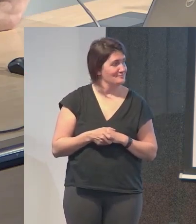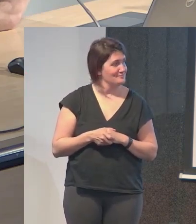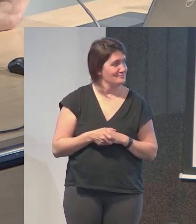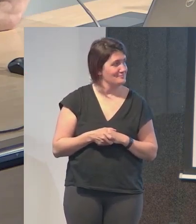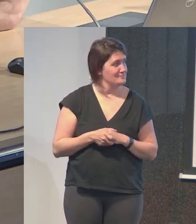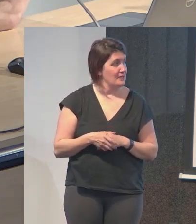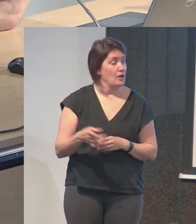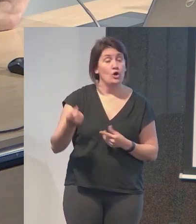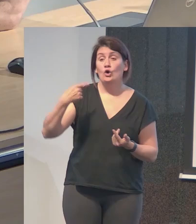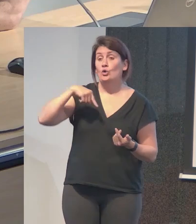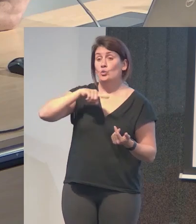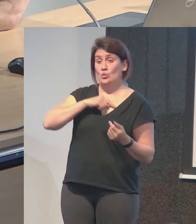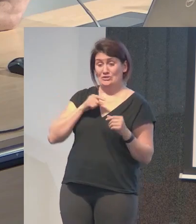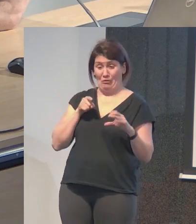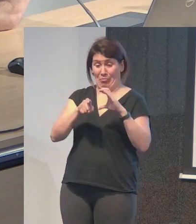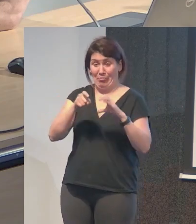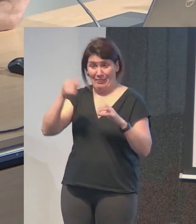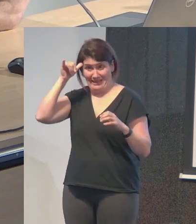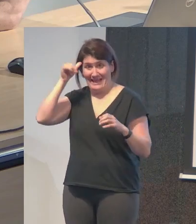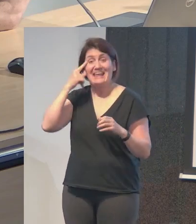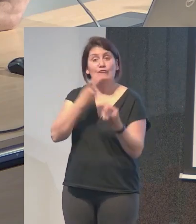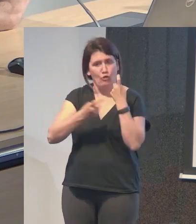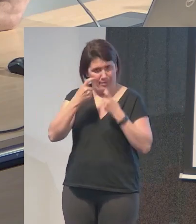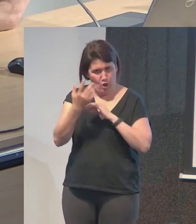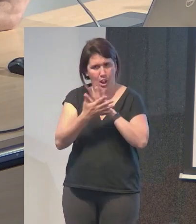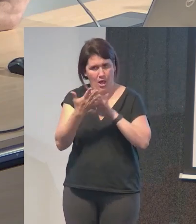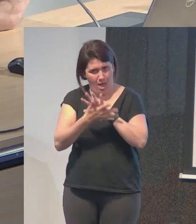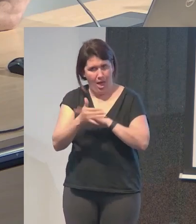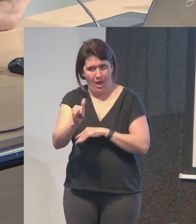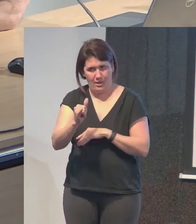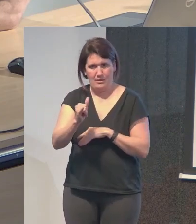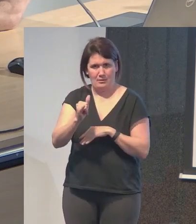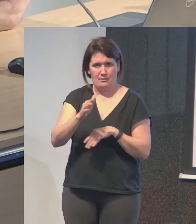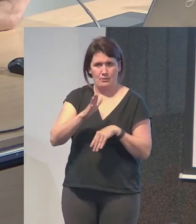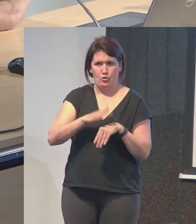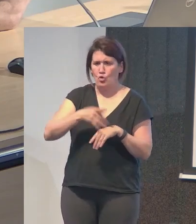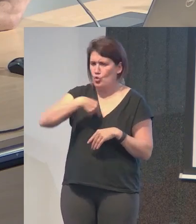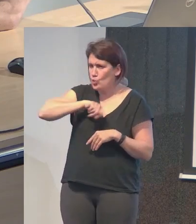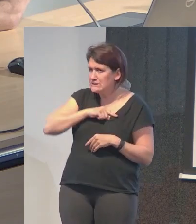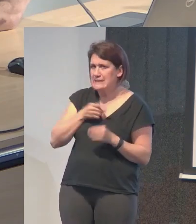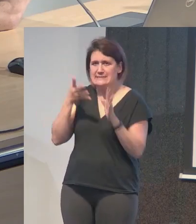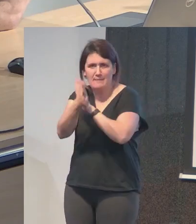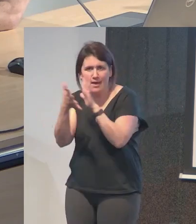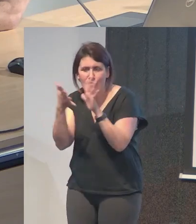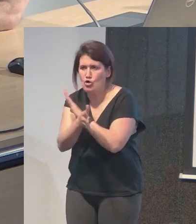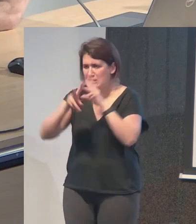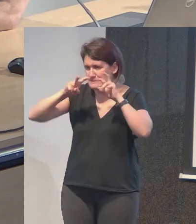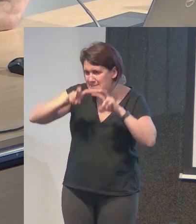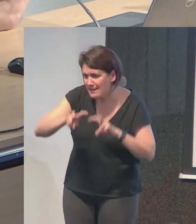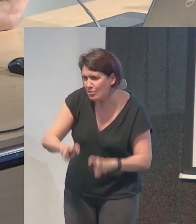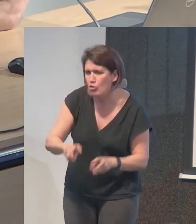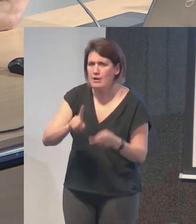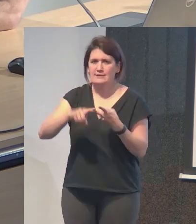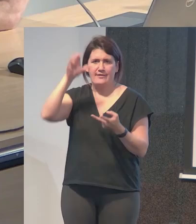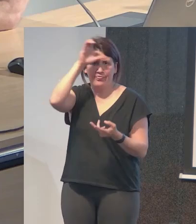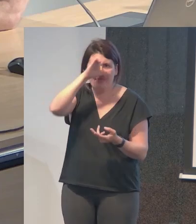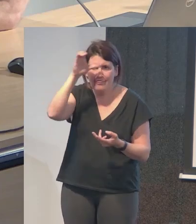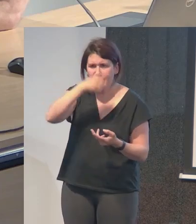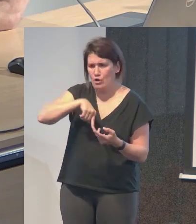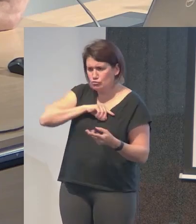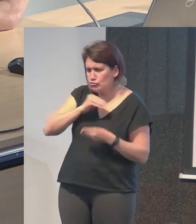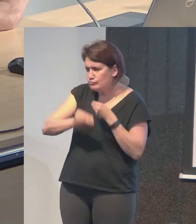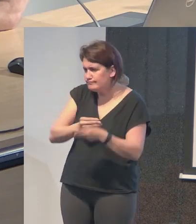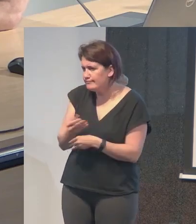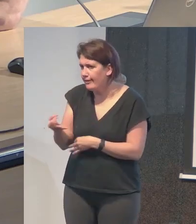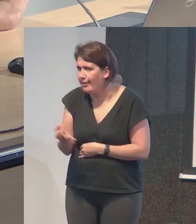Nuestro canal de Instagram tiene información en lengua de signos sobre nuestras investigaciones y también sobre la ciencia que